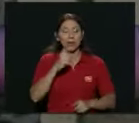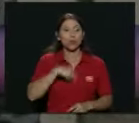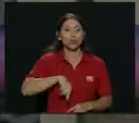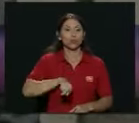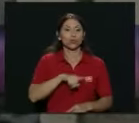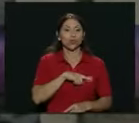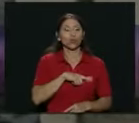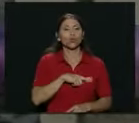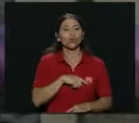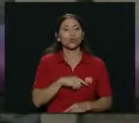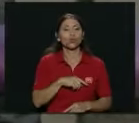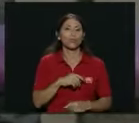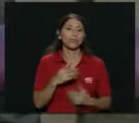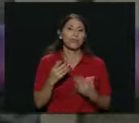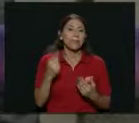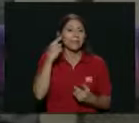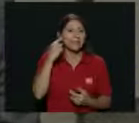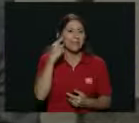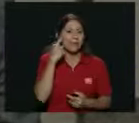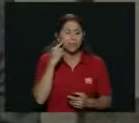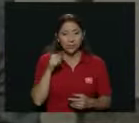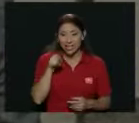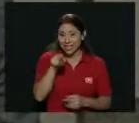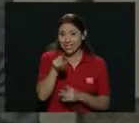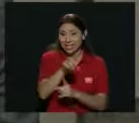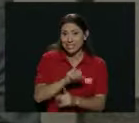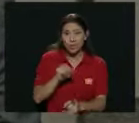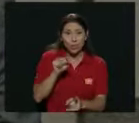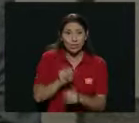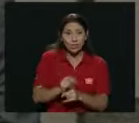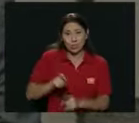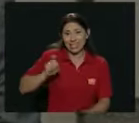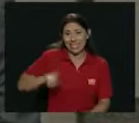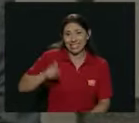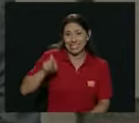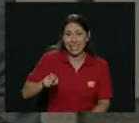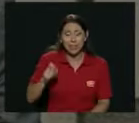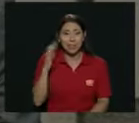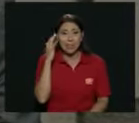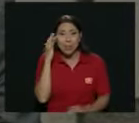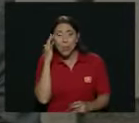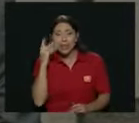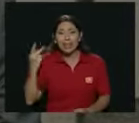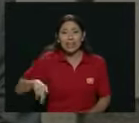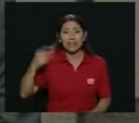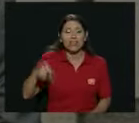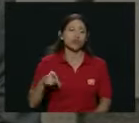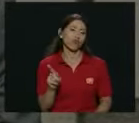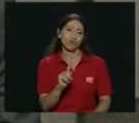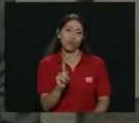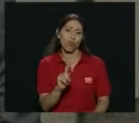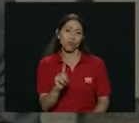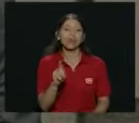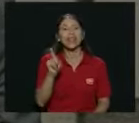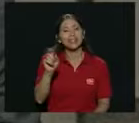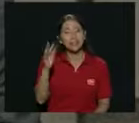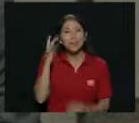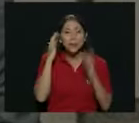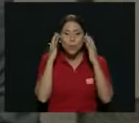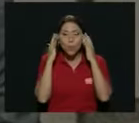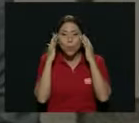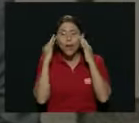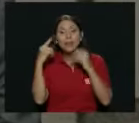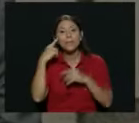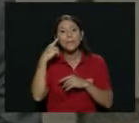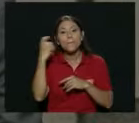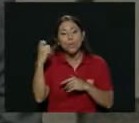sí resaltamos que no necesariamente es una situación altamente preocupante o de riesgo. Es preocupante en la medida